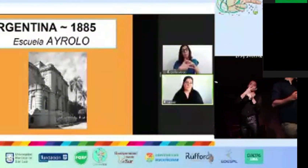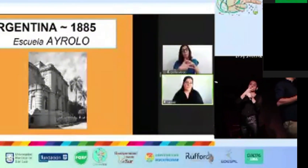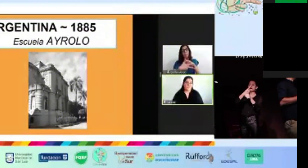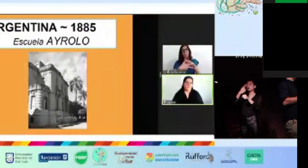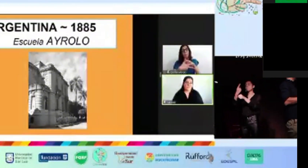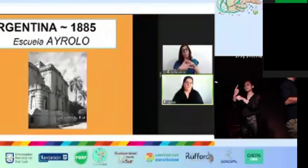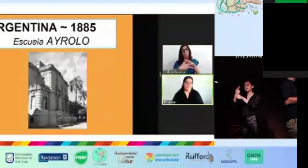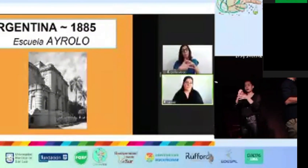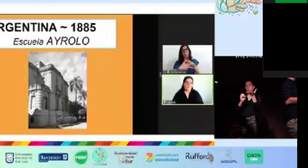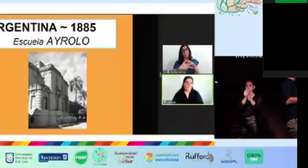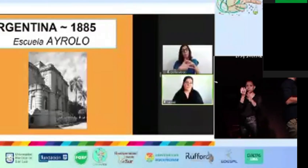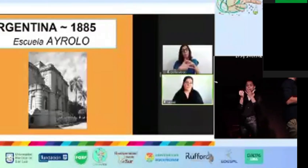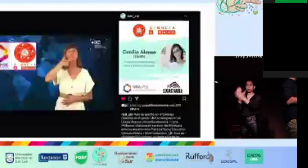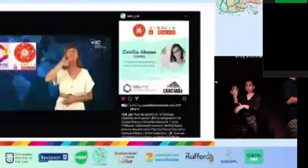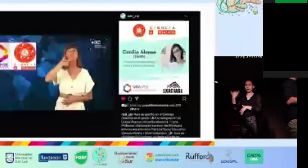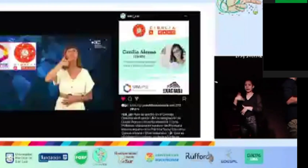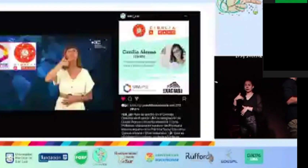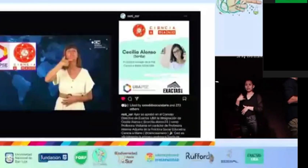Argentina.